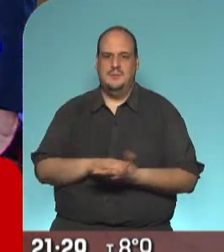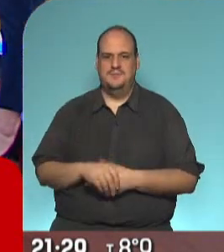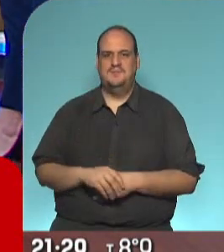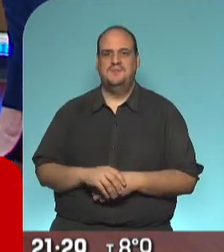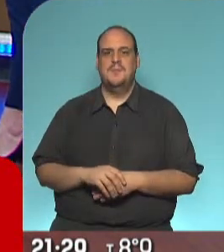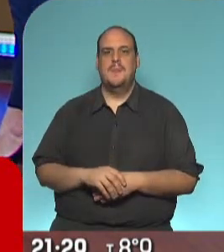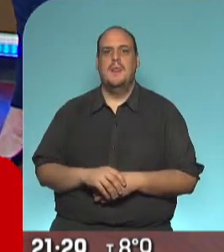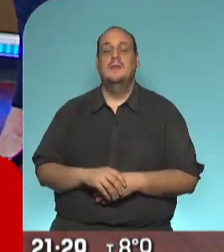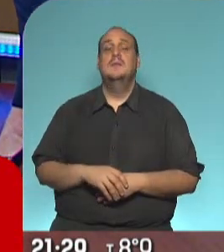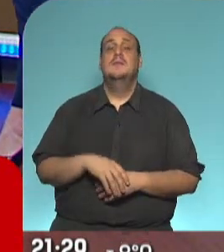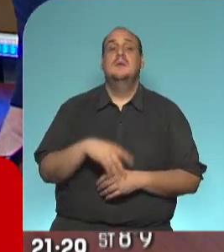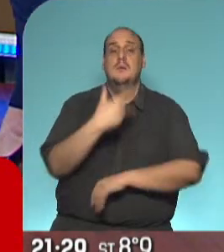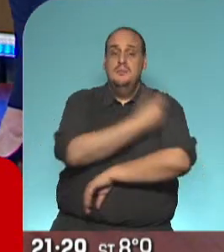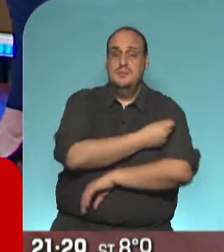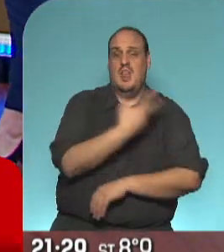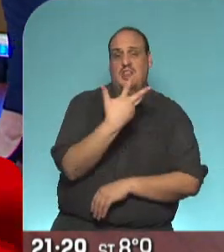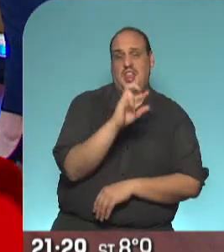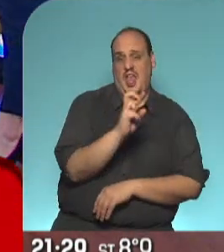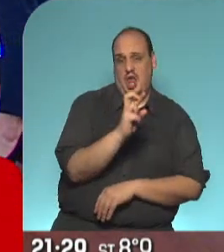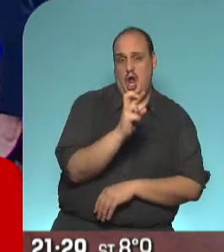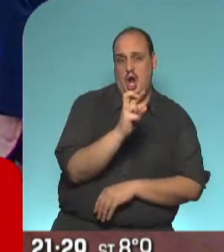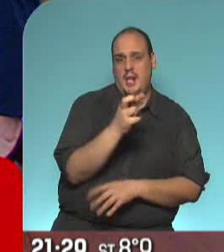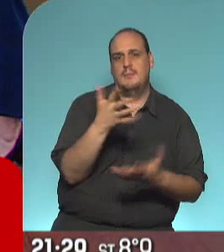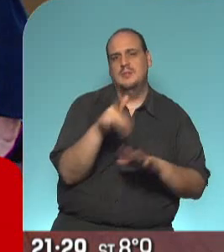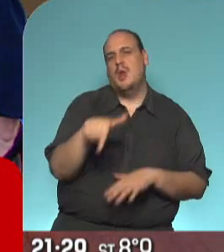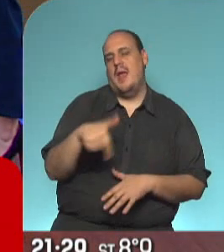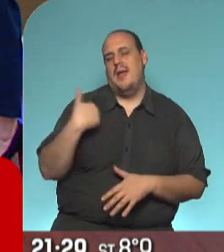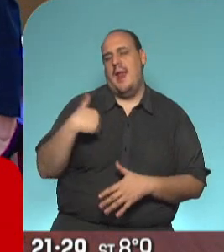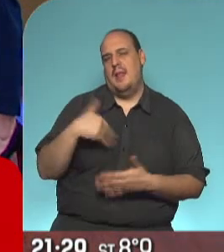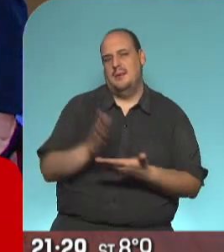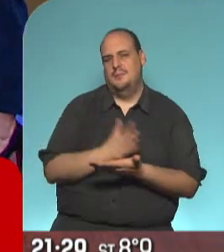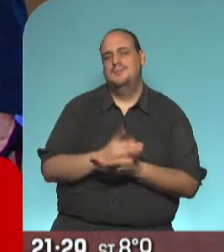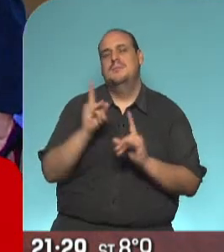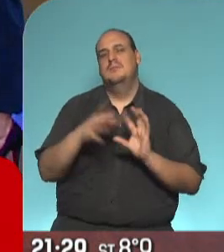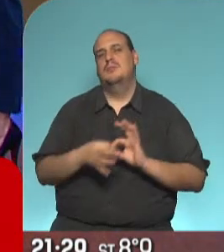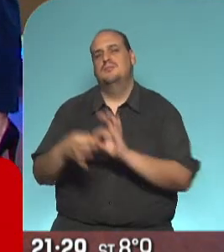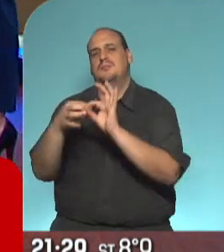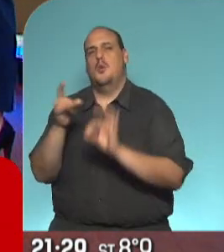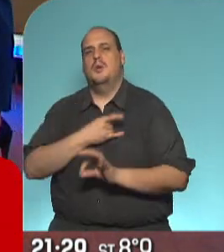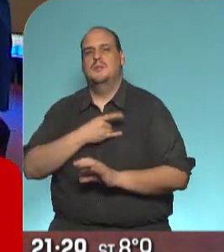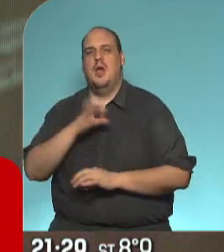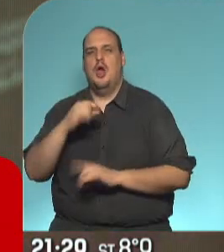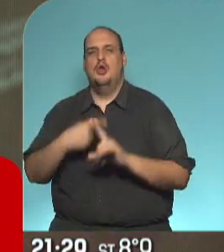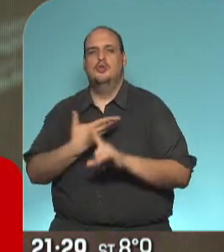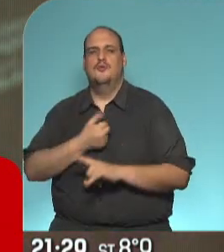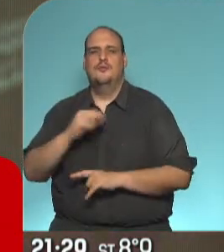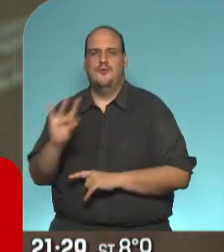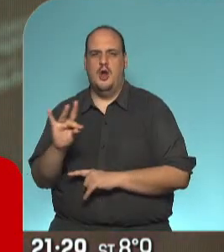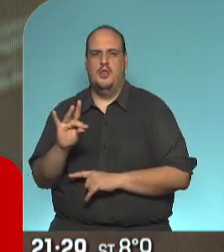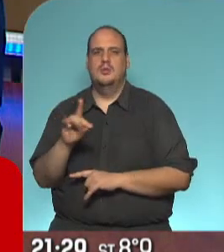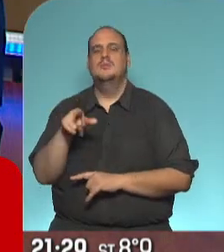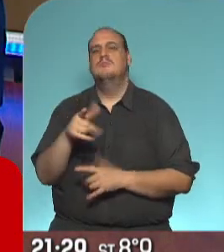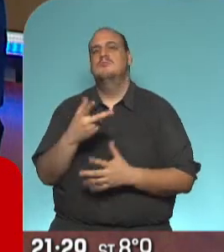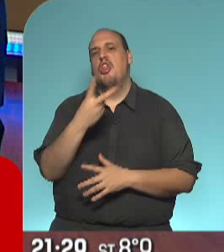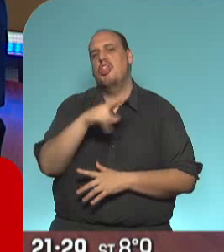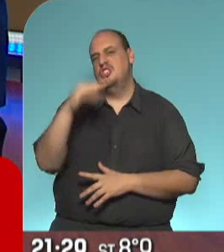¿no? 3 dólares la dosis, la vacuna que se va a producir aquí en Argentina junto con la Universidad de Oxford y AstraZeneca,